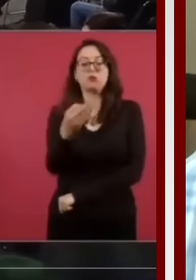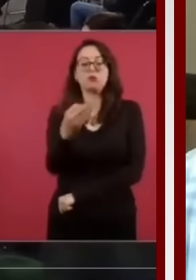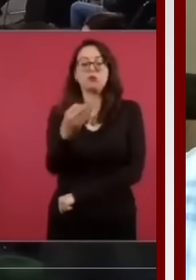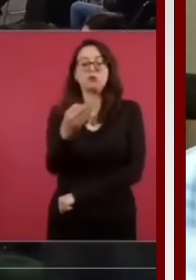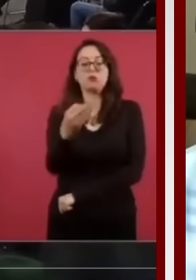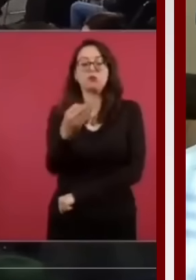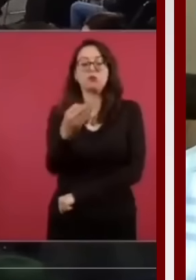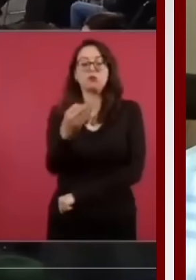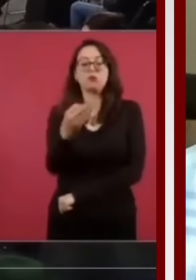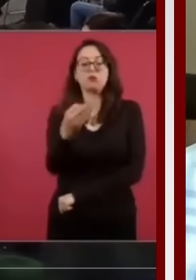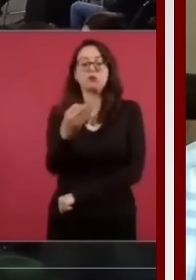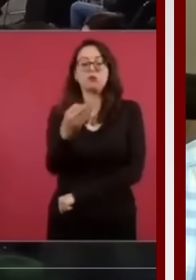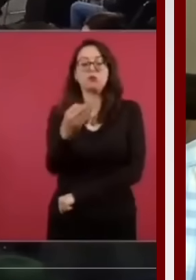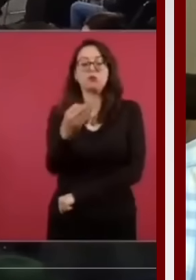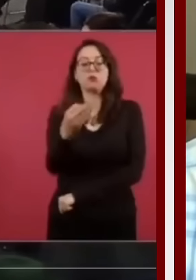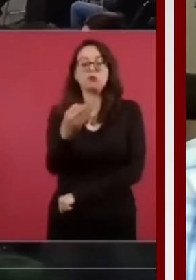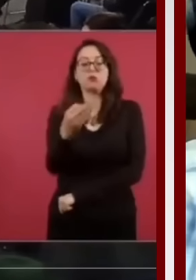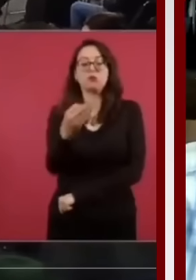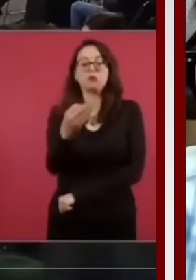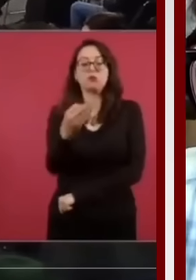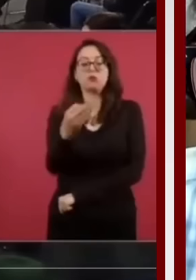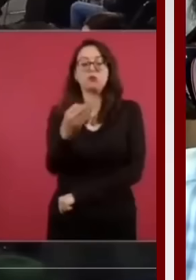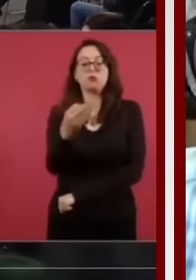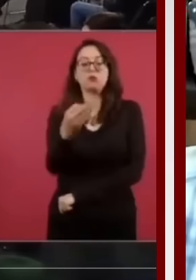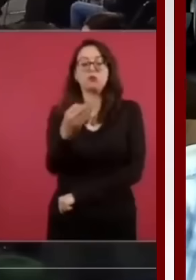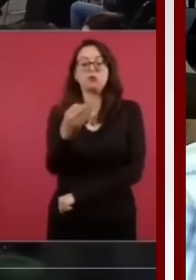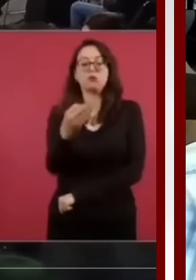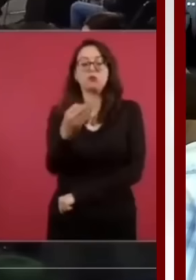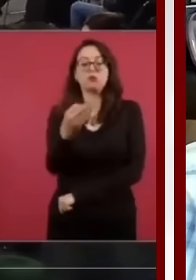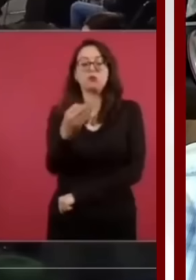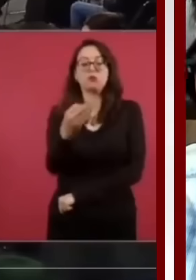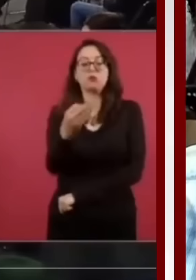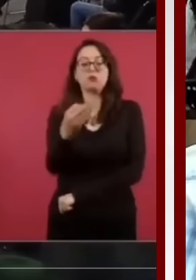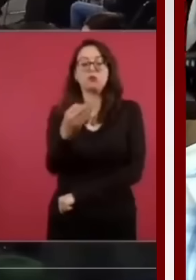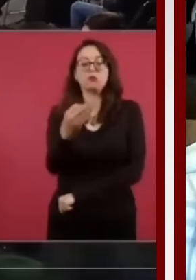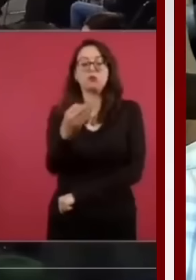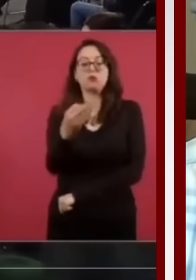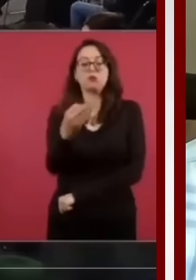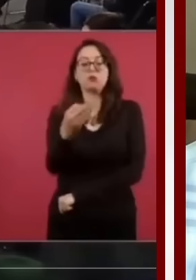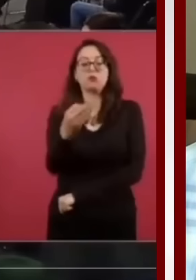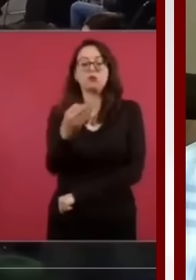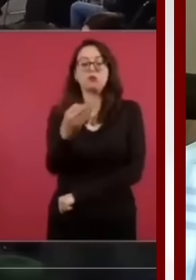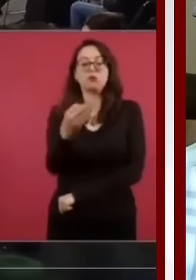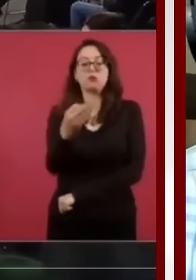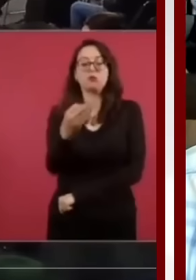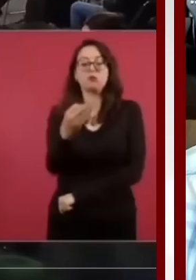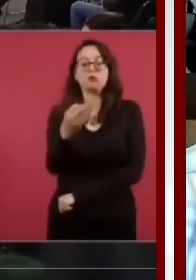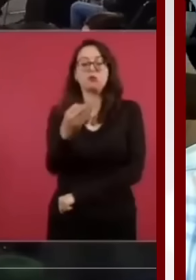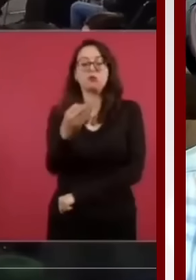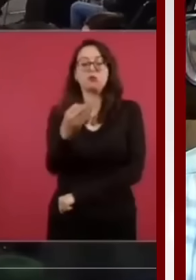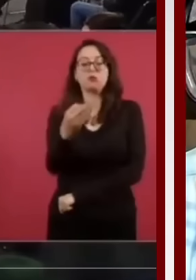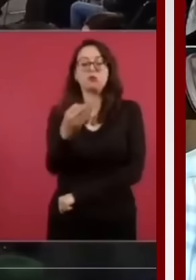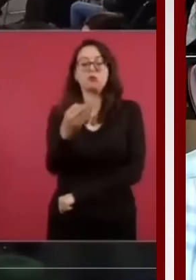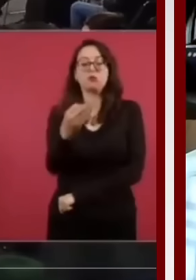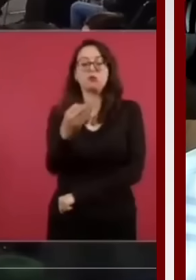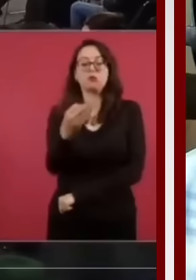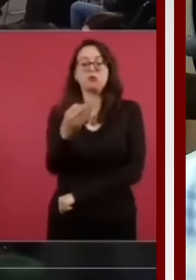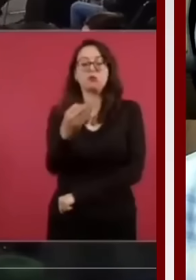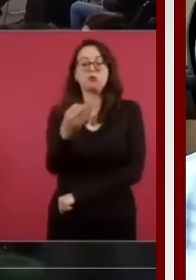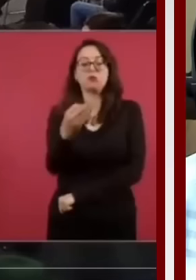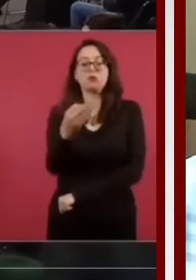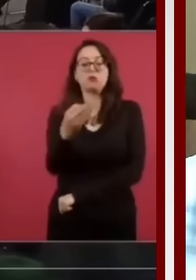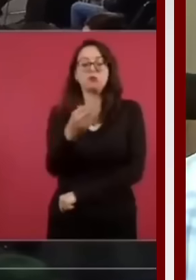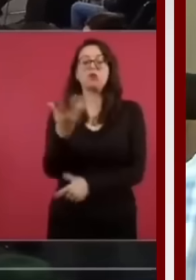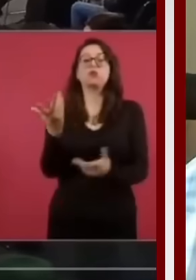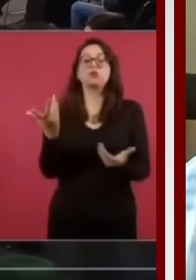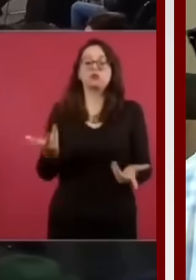Y lo importante Cómo se enteró de que haba un segundo tirador que tenía la prueba documental en su